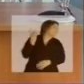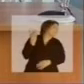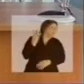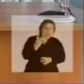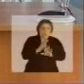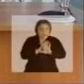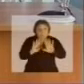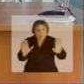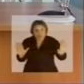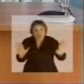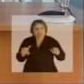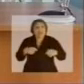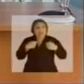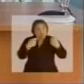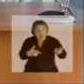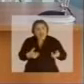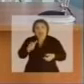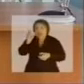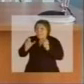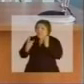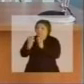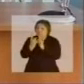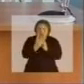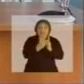De brindar seguridad A la ciudadanía